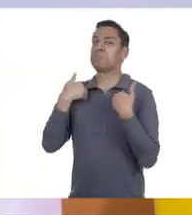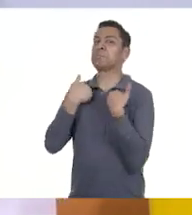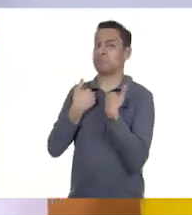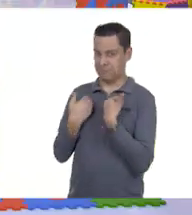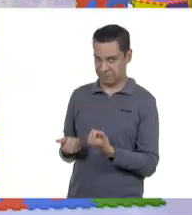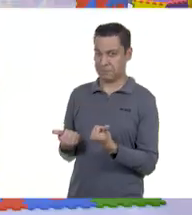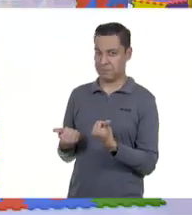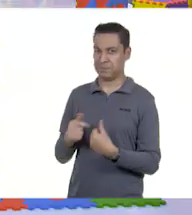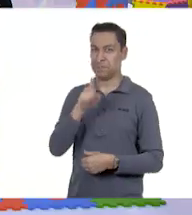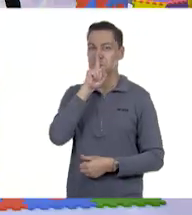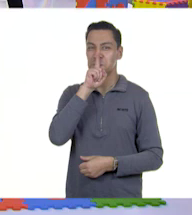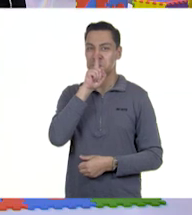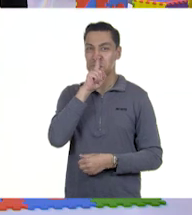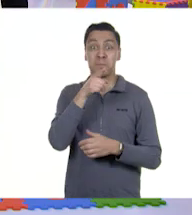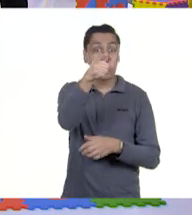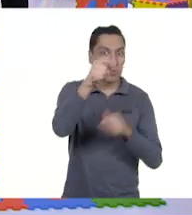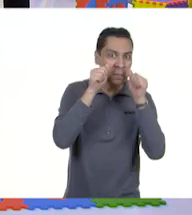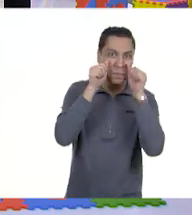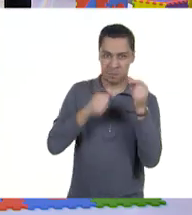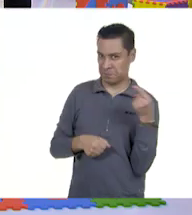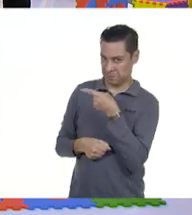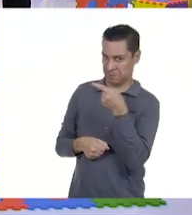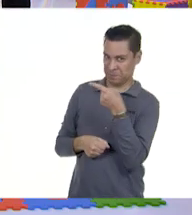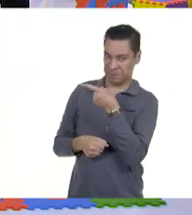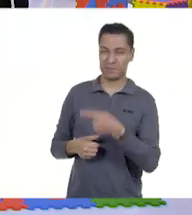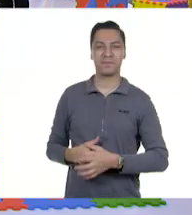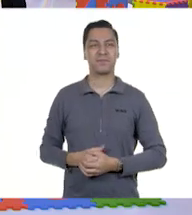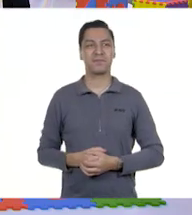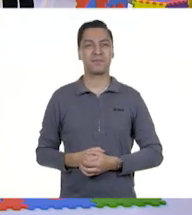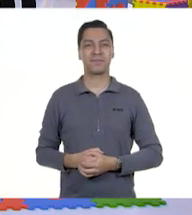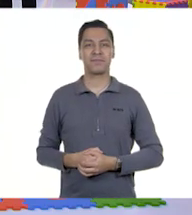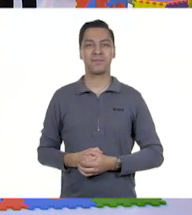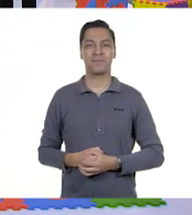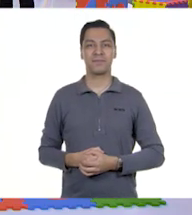Ah, vamos a poner atención a lo que va a hacer Lenny. A ver.